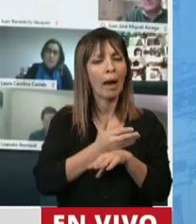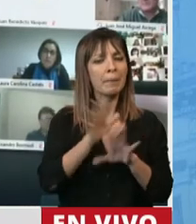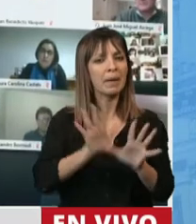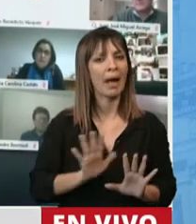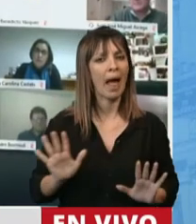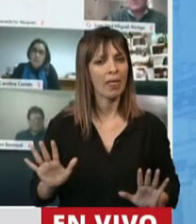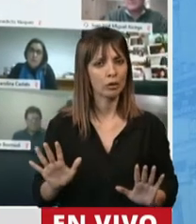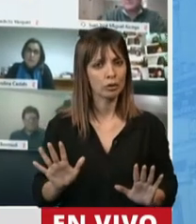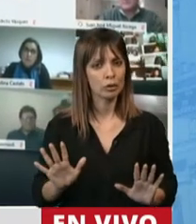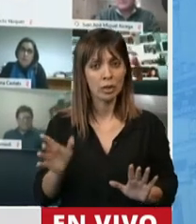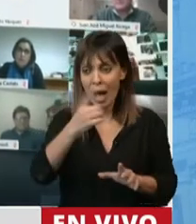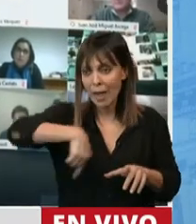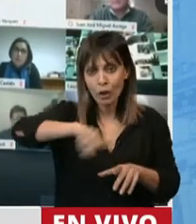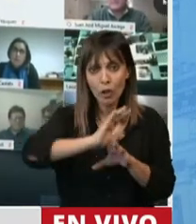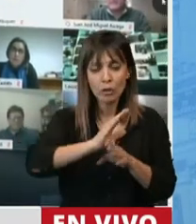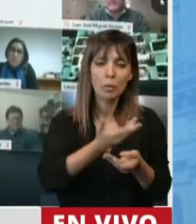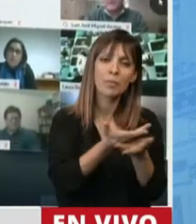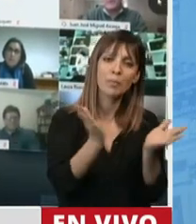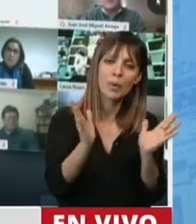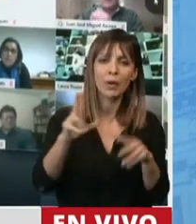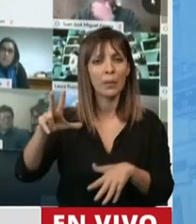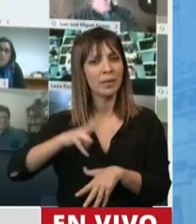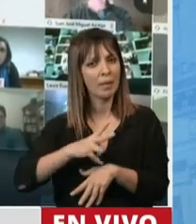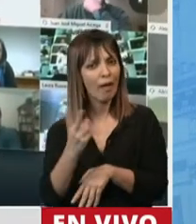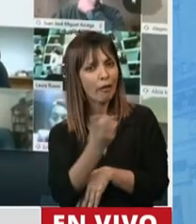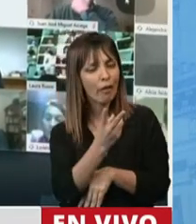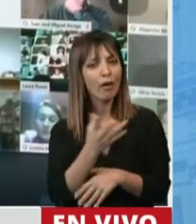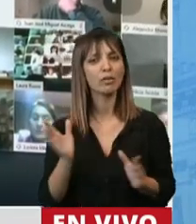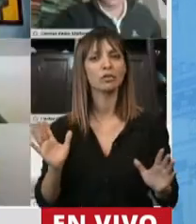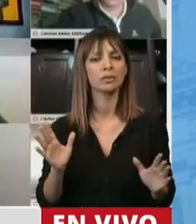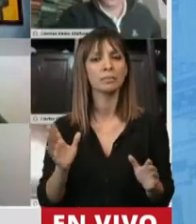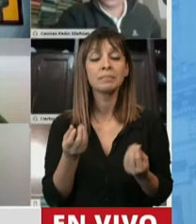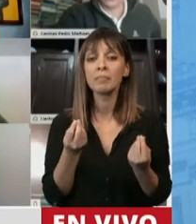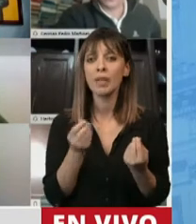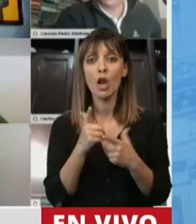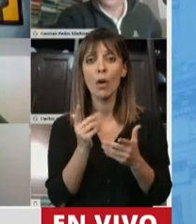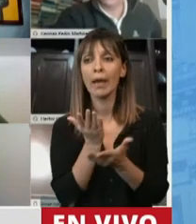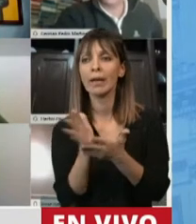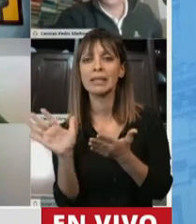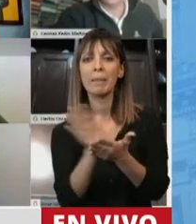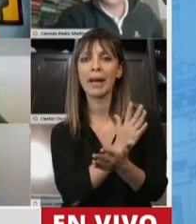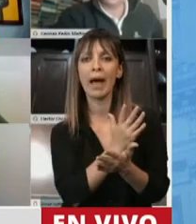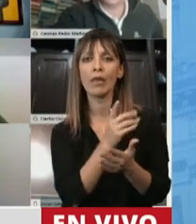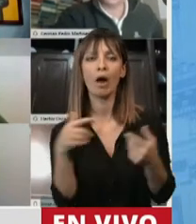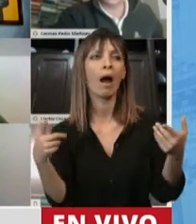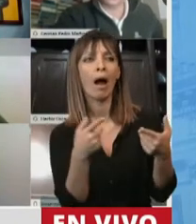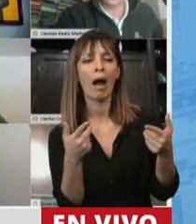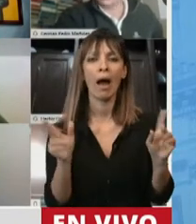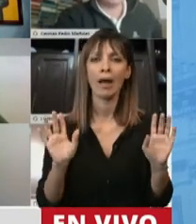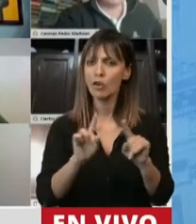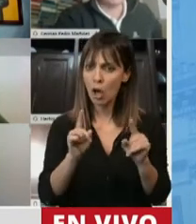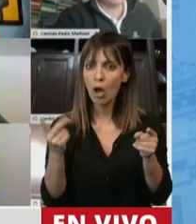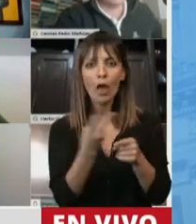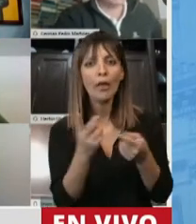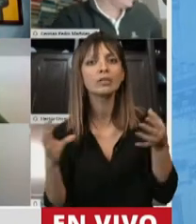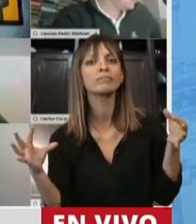a todos, al sector público como al sector privado. Porque no existe uno sin el otro. Y porque,